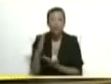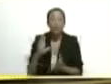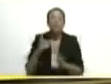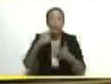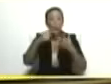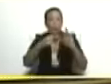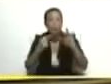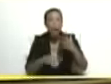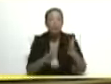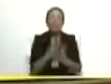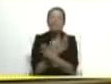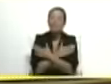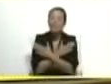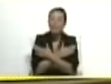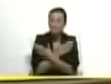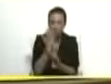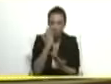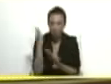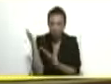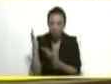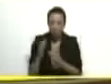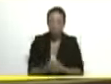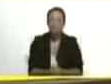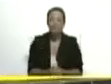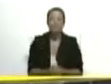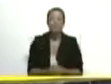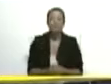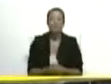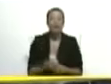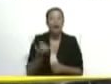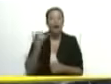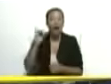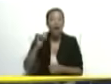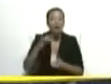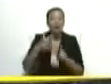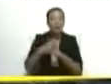ellos, felicitaciones. Hemos tenido